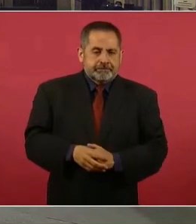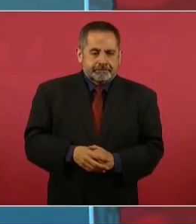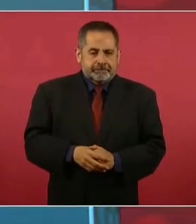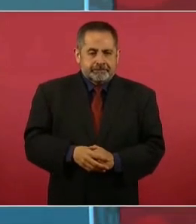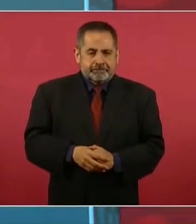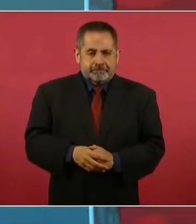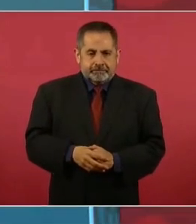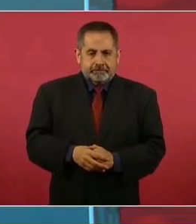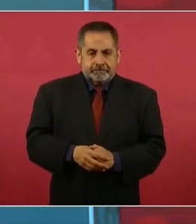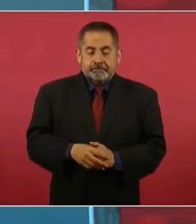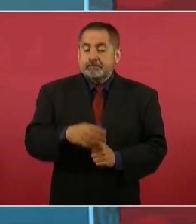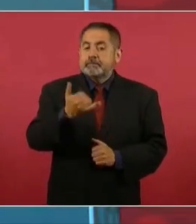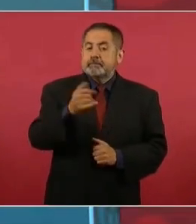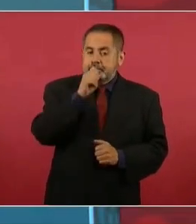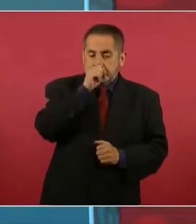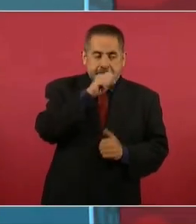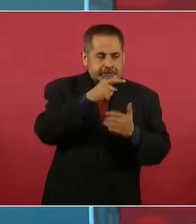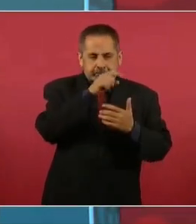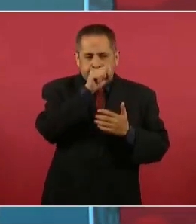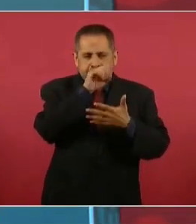de Rosca? Sí. ¿Y por qué?